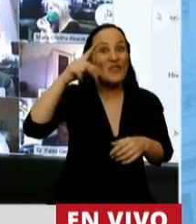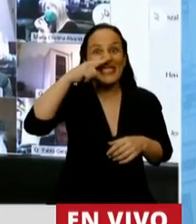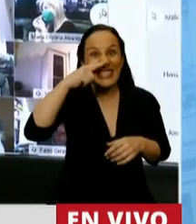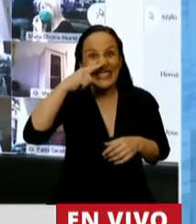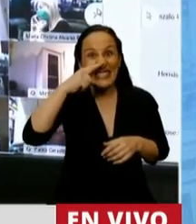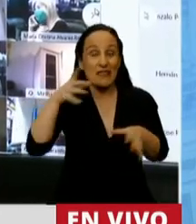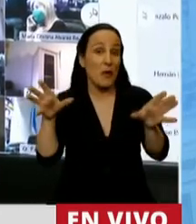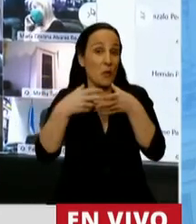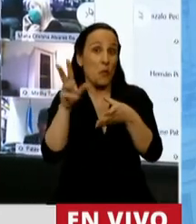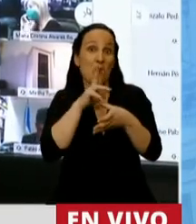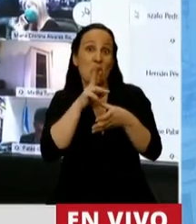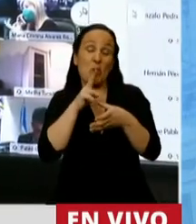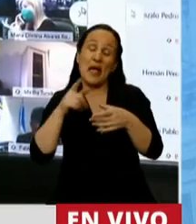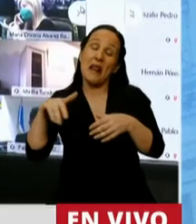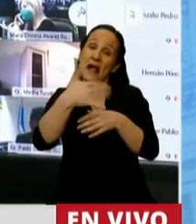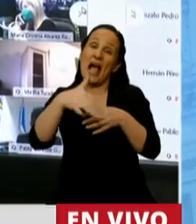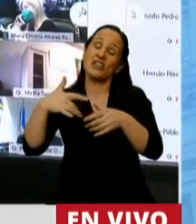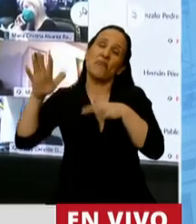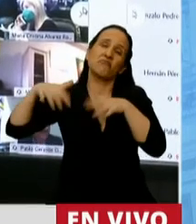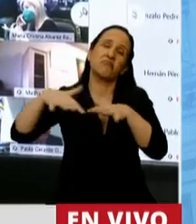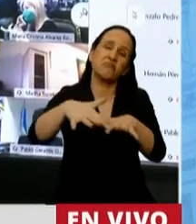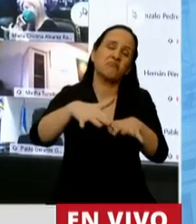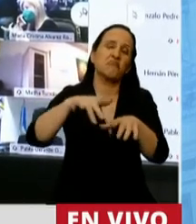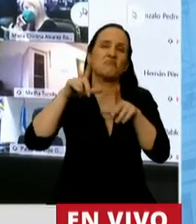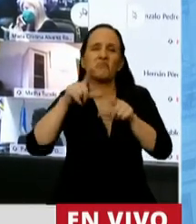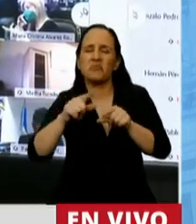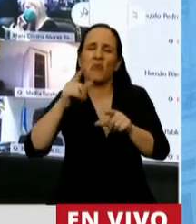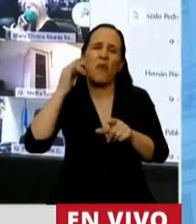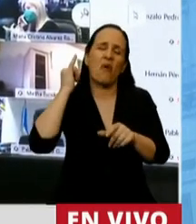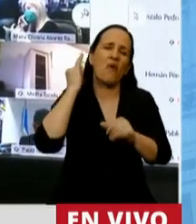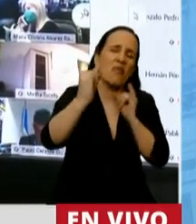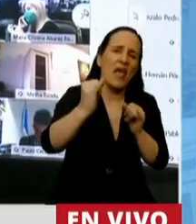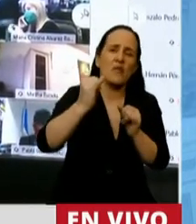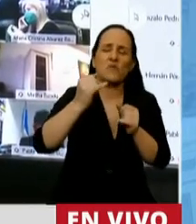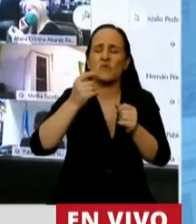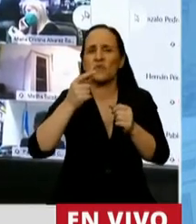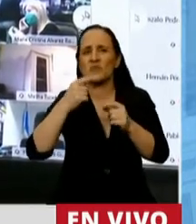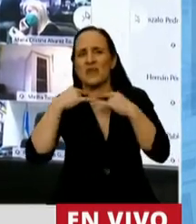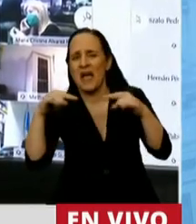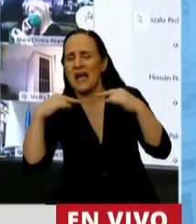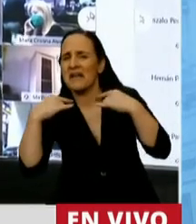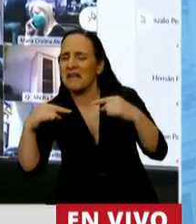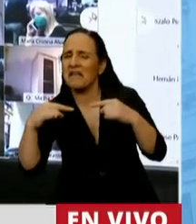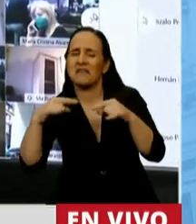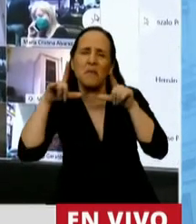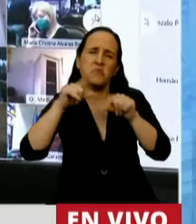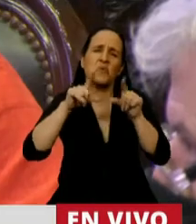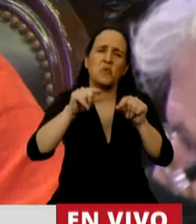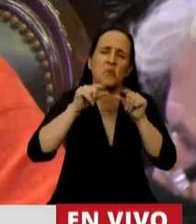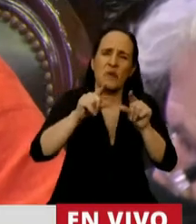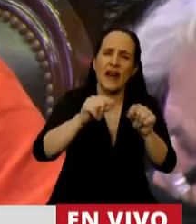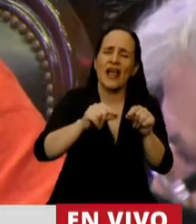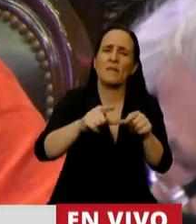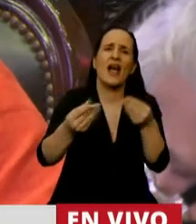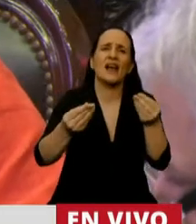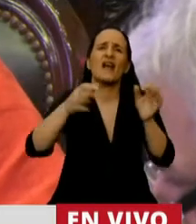salió a la calle a protestar, a denunciar, a gritar, a reclamar por